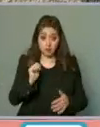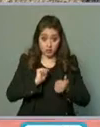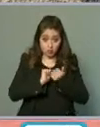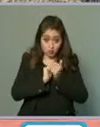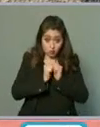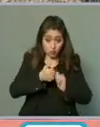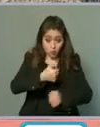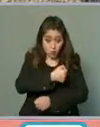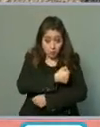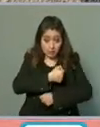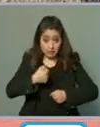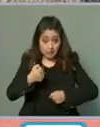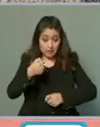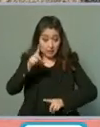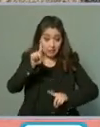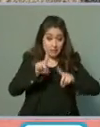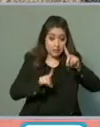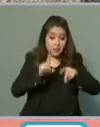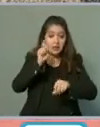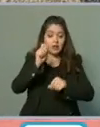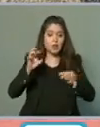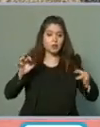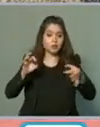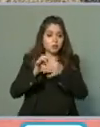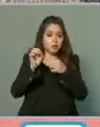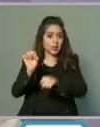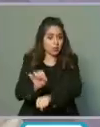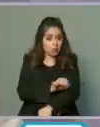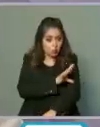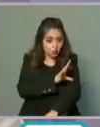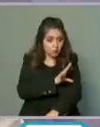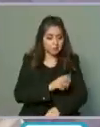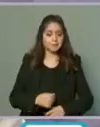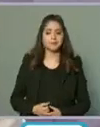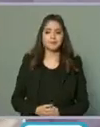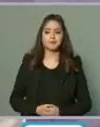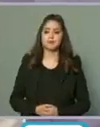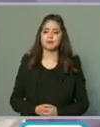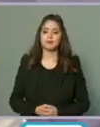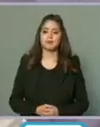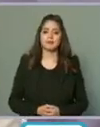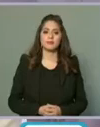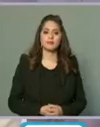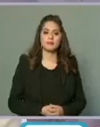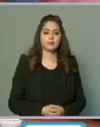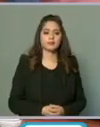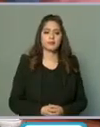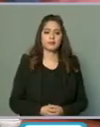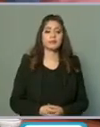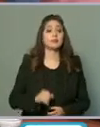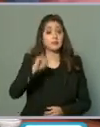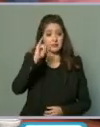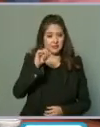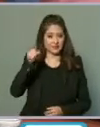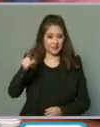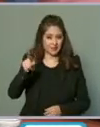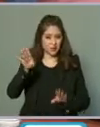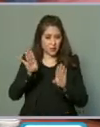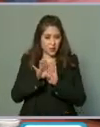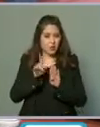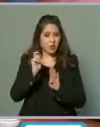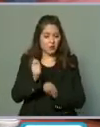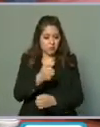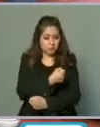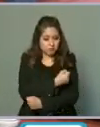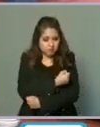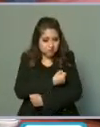que puede ser causada por las emociones? Sí, mira, lo primero que yo quería marcar es, la obesidad es un problema tan grave, es un